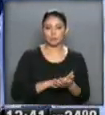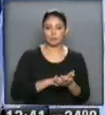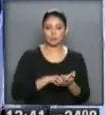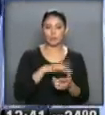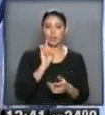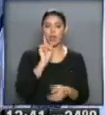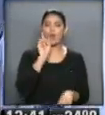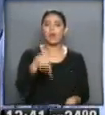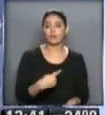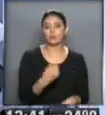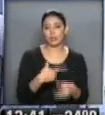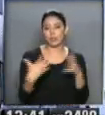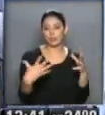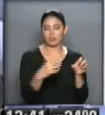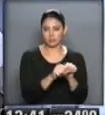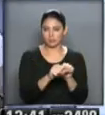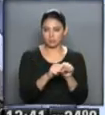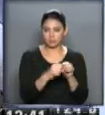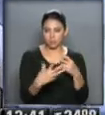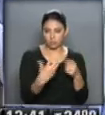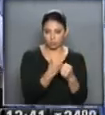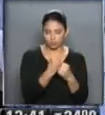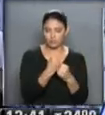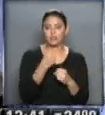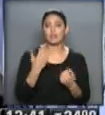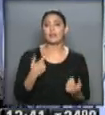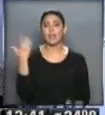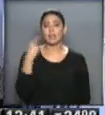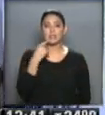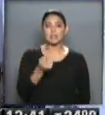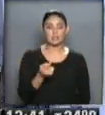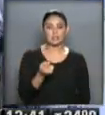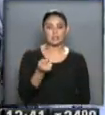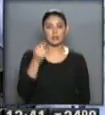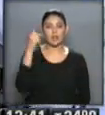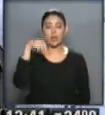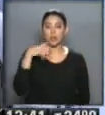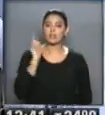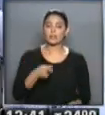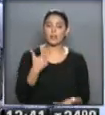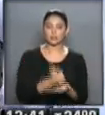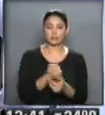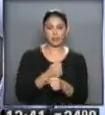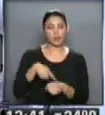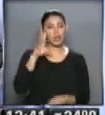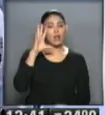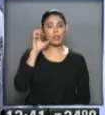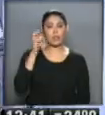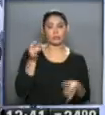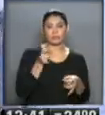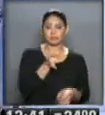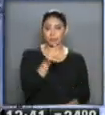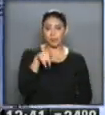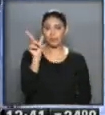las causales de este accidente. Decíamos también, está trabajando, recordemos que los ferrocarriles